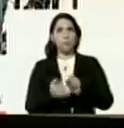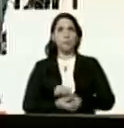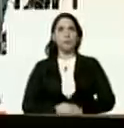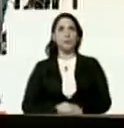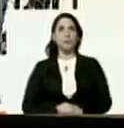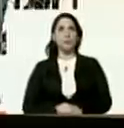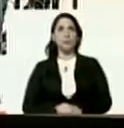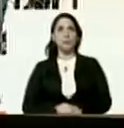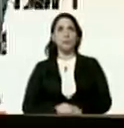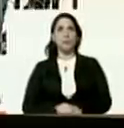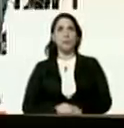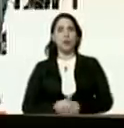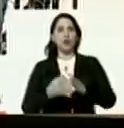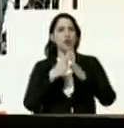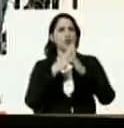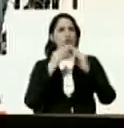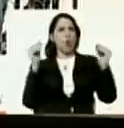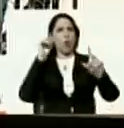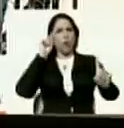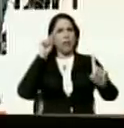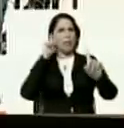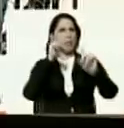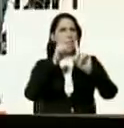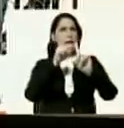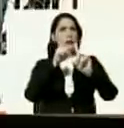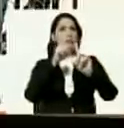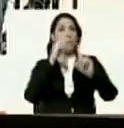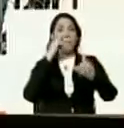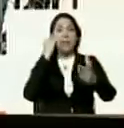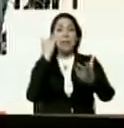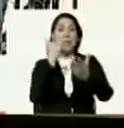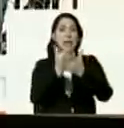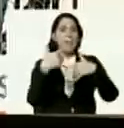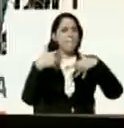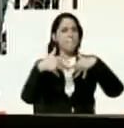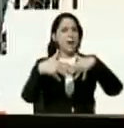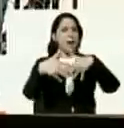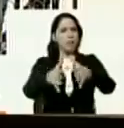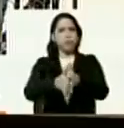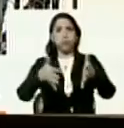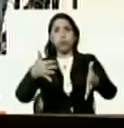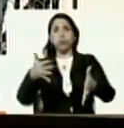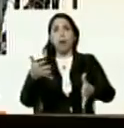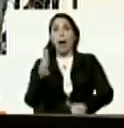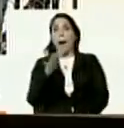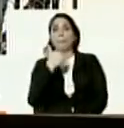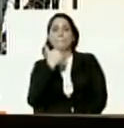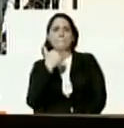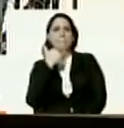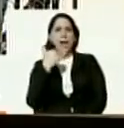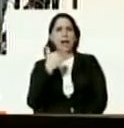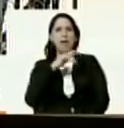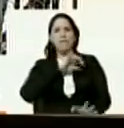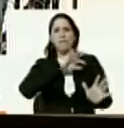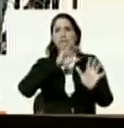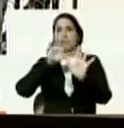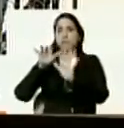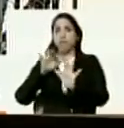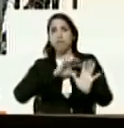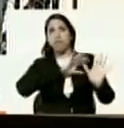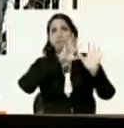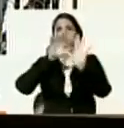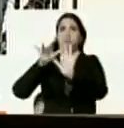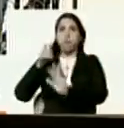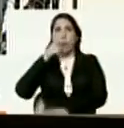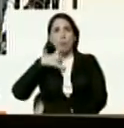con todos los retos y los desafíos. Mire esa marcha gigantesca, apenas está llegando el pueblo, pues el pueblo de